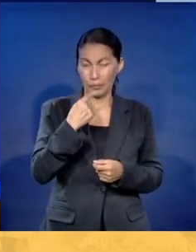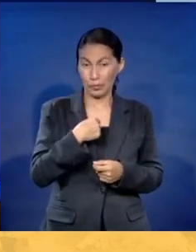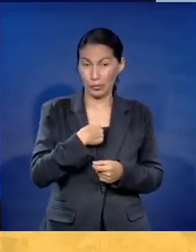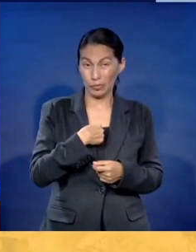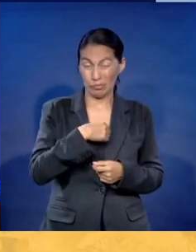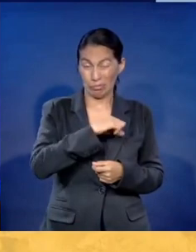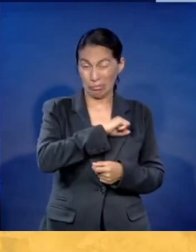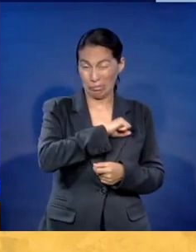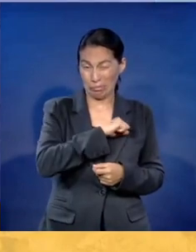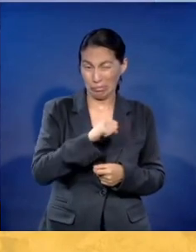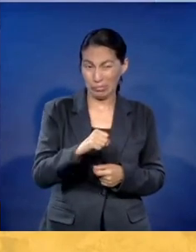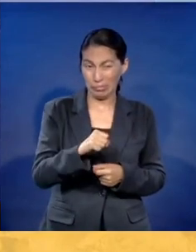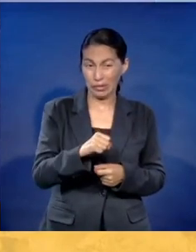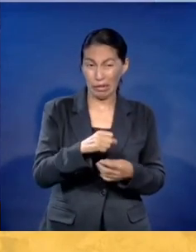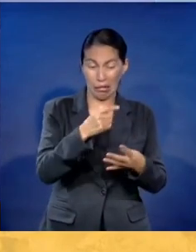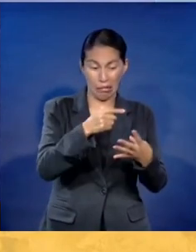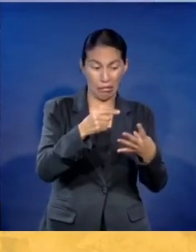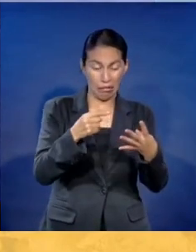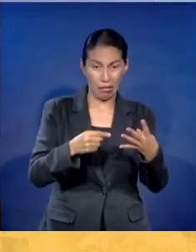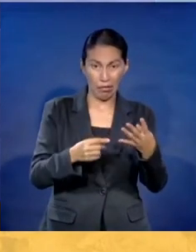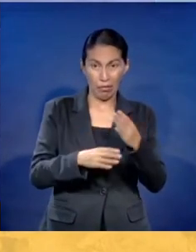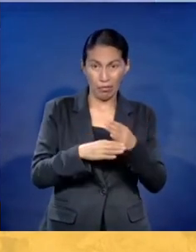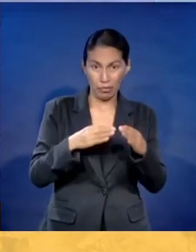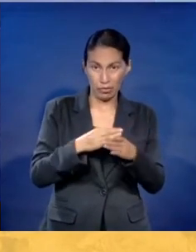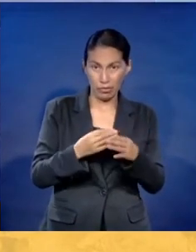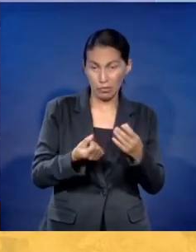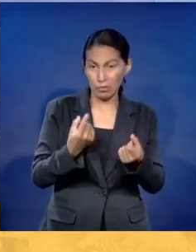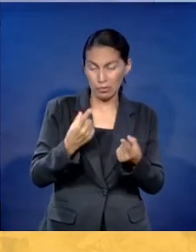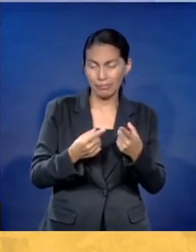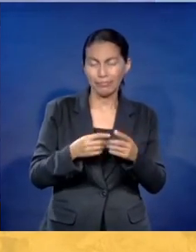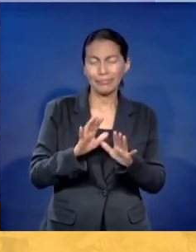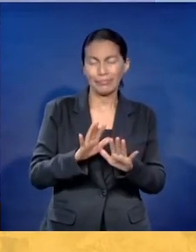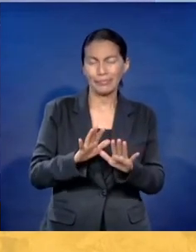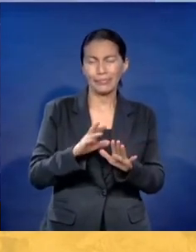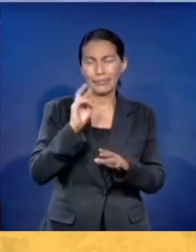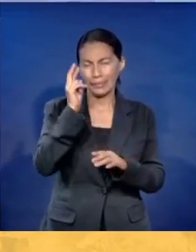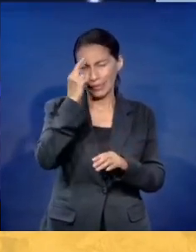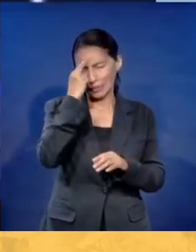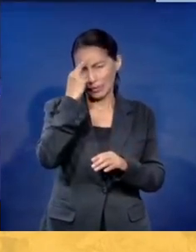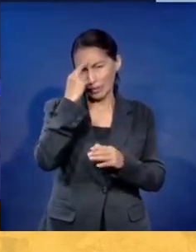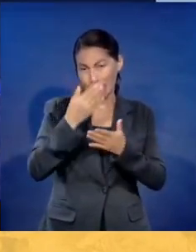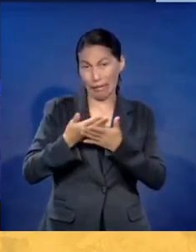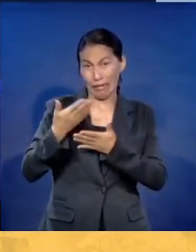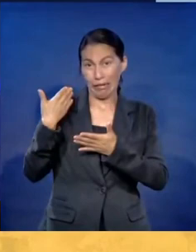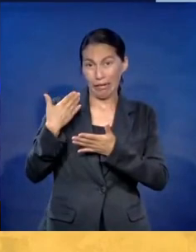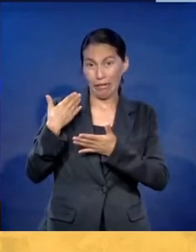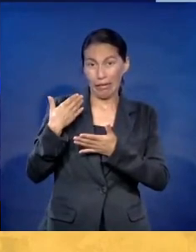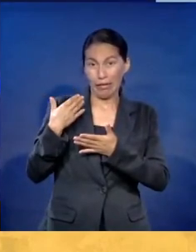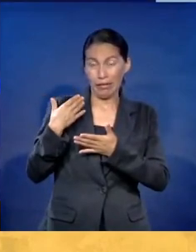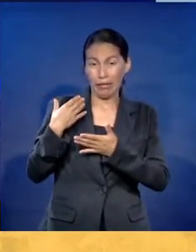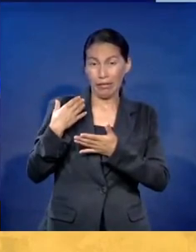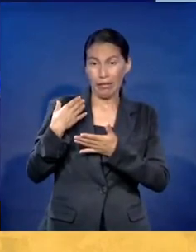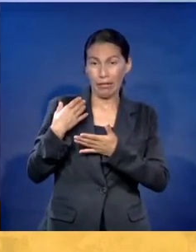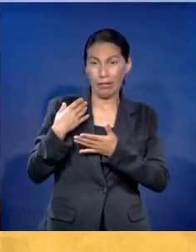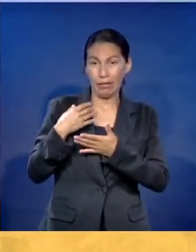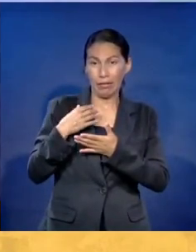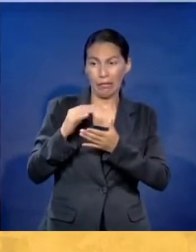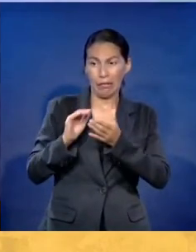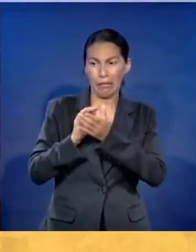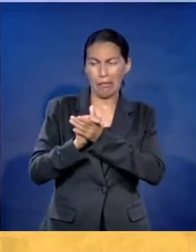malísimo me acuerdo un día que íbamos en el carro recién casados y el carro empezó a fallar la